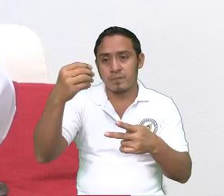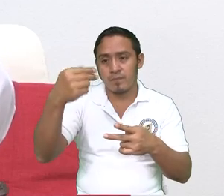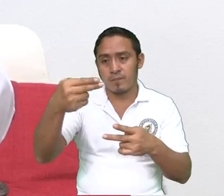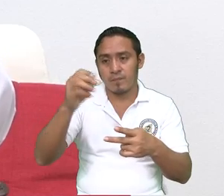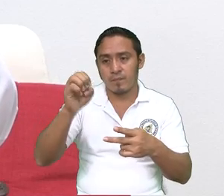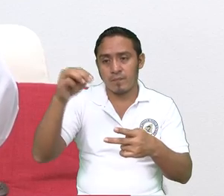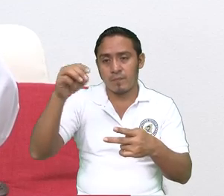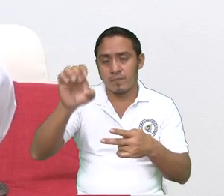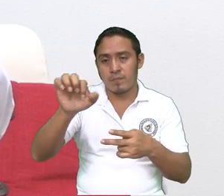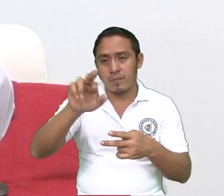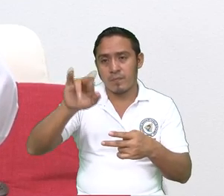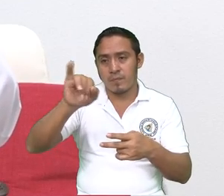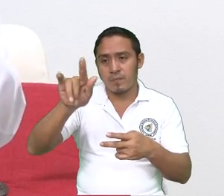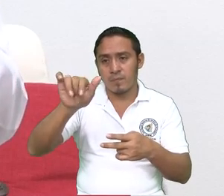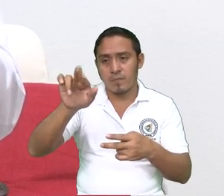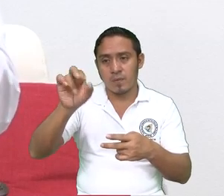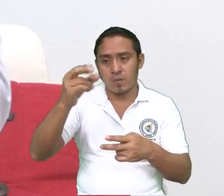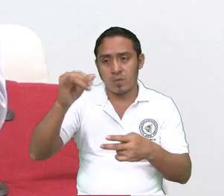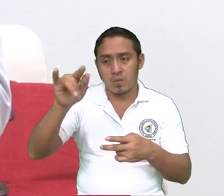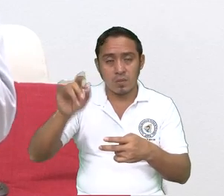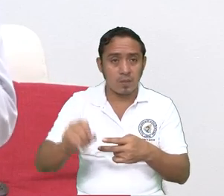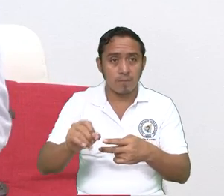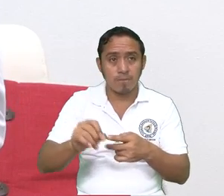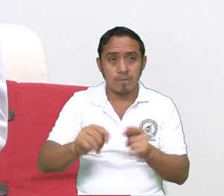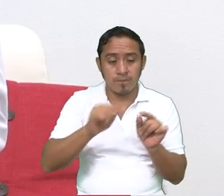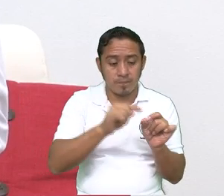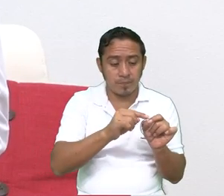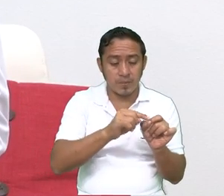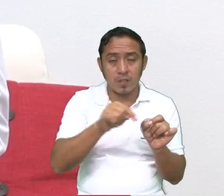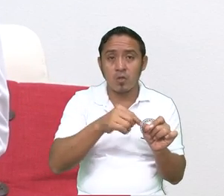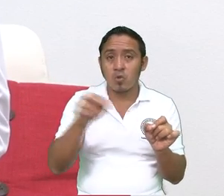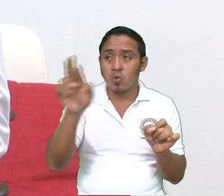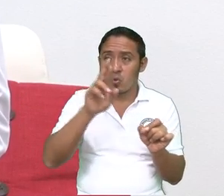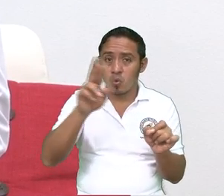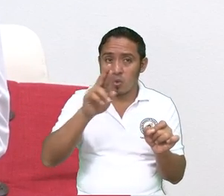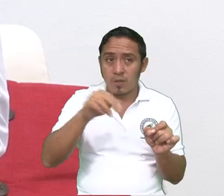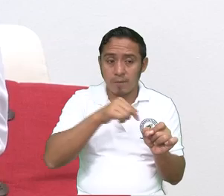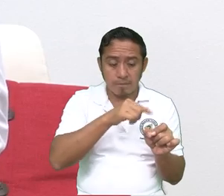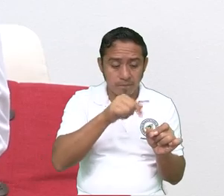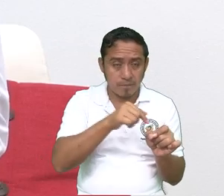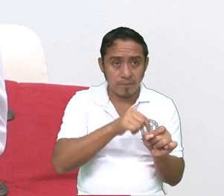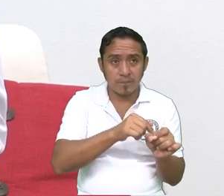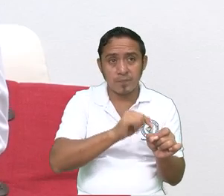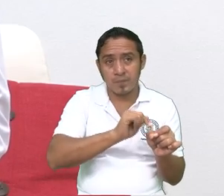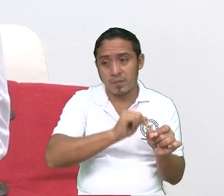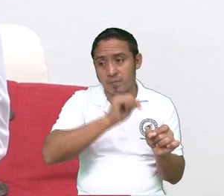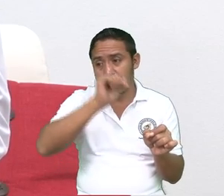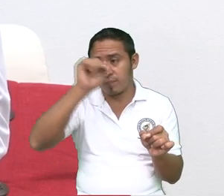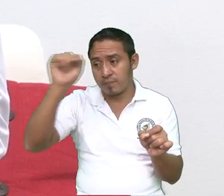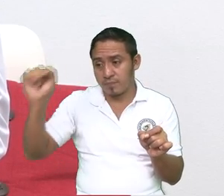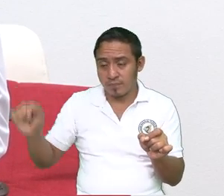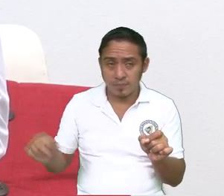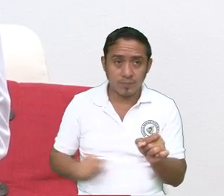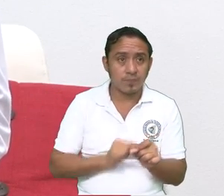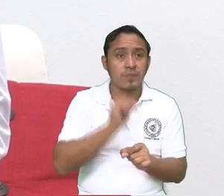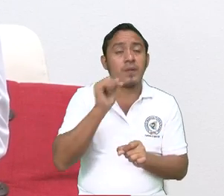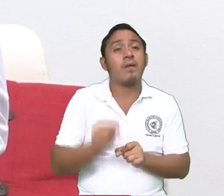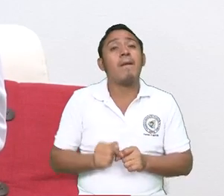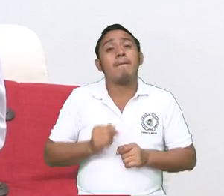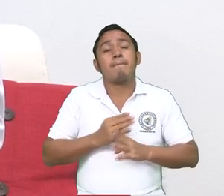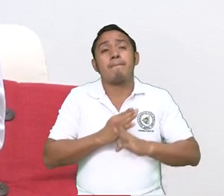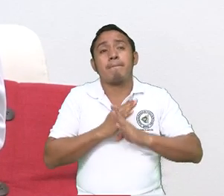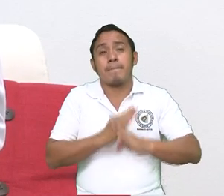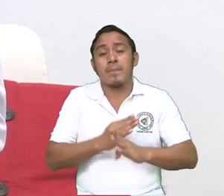del eritrocitos es decir que es la célula roja que no alimenta también para evitar